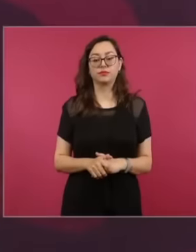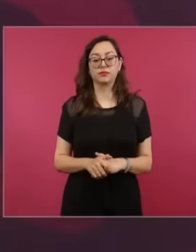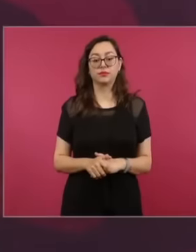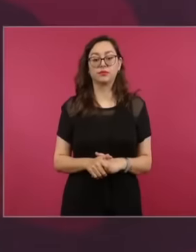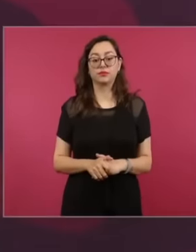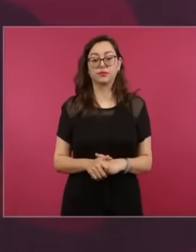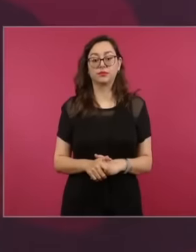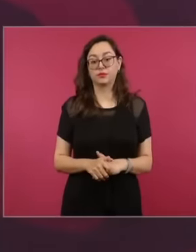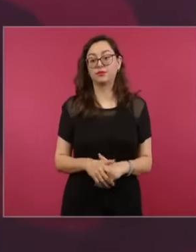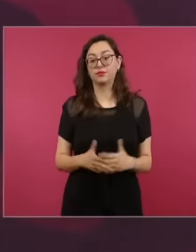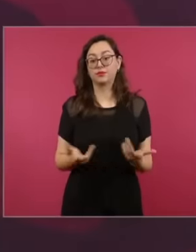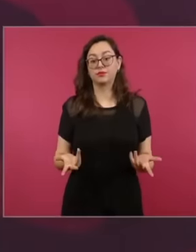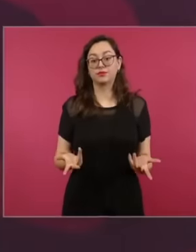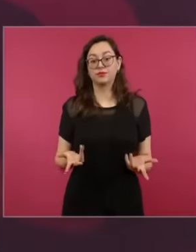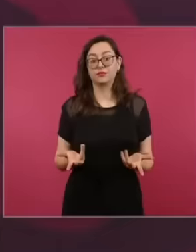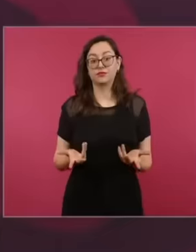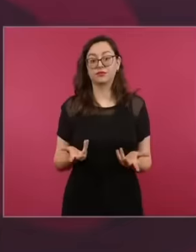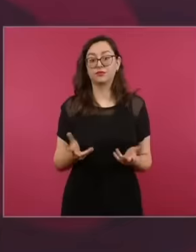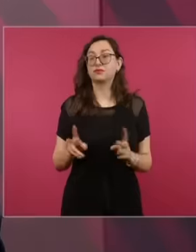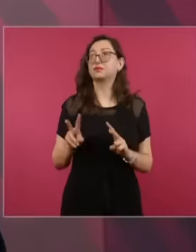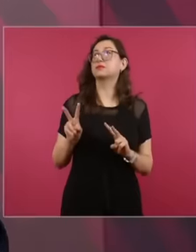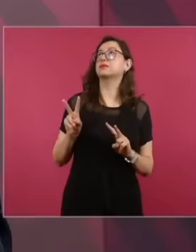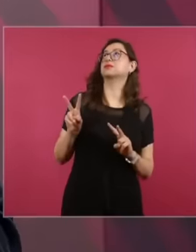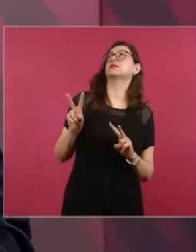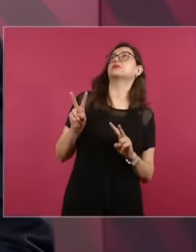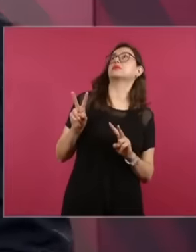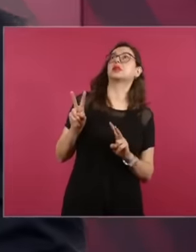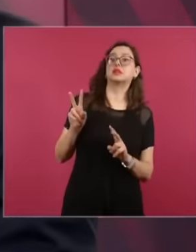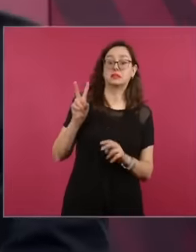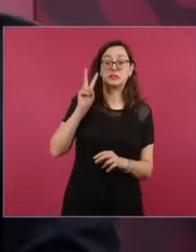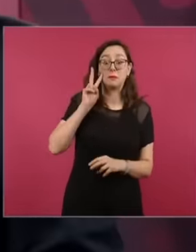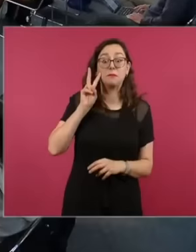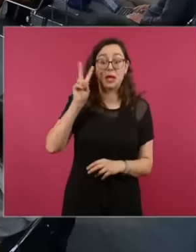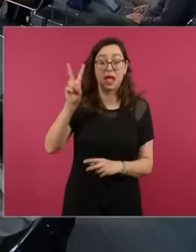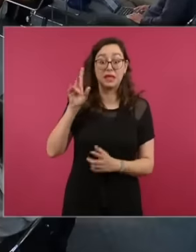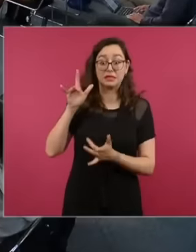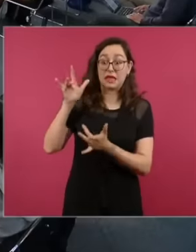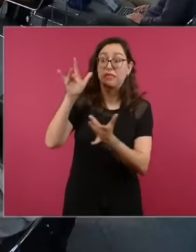Pero era pues todo un espectáculo. Entonces sí,